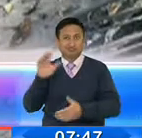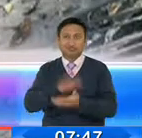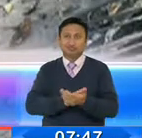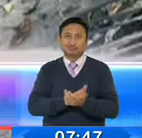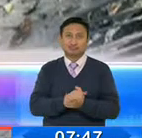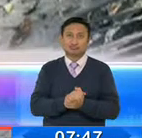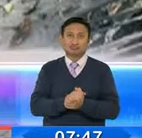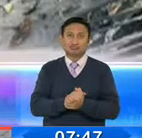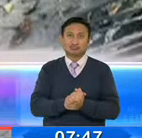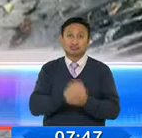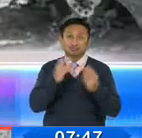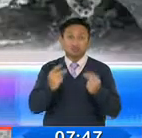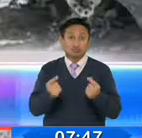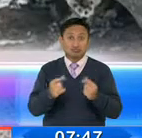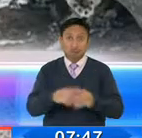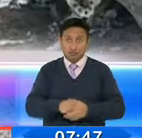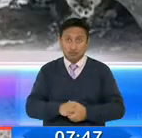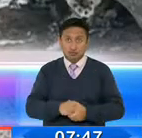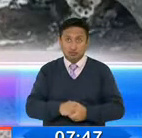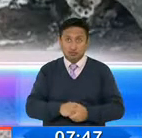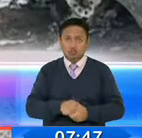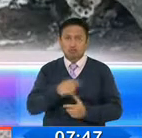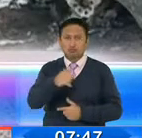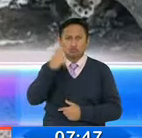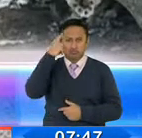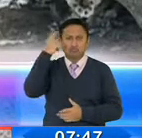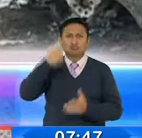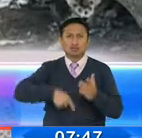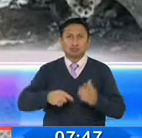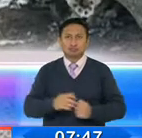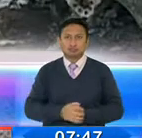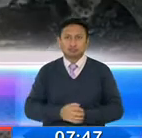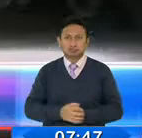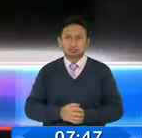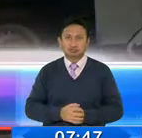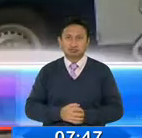sucedió en fracción de segundos. ¿Qué cruzó por su mente? O sea,